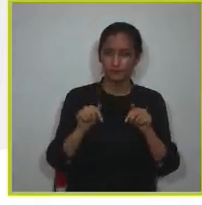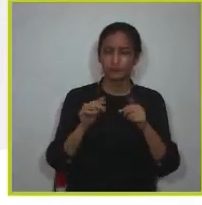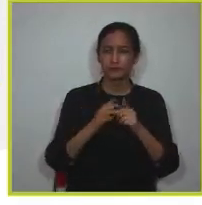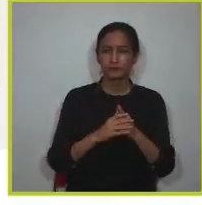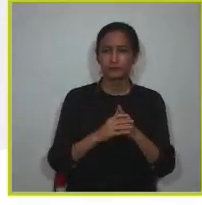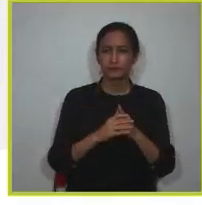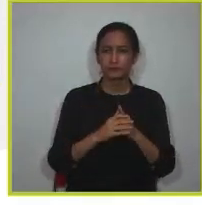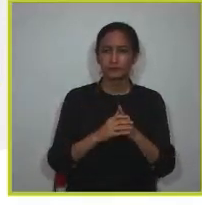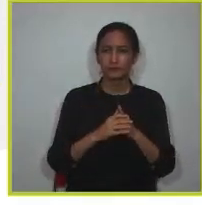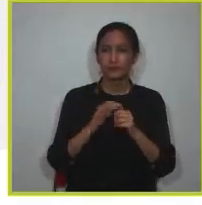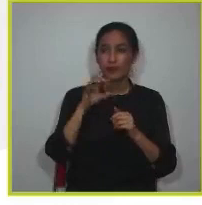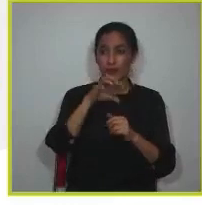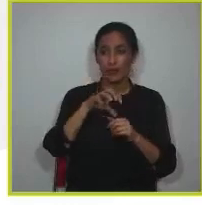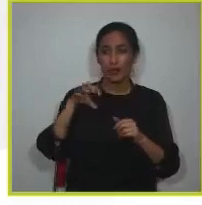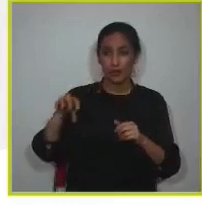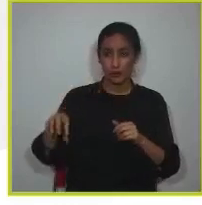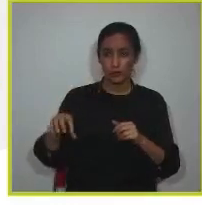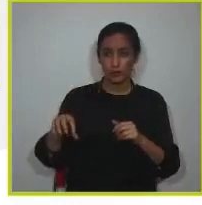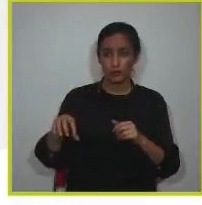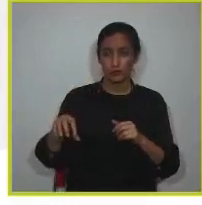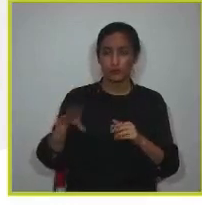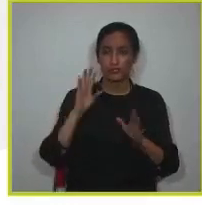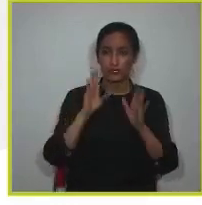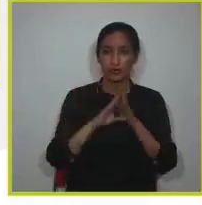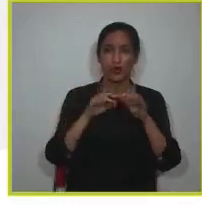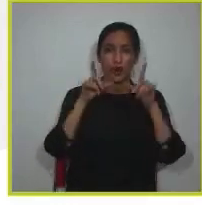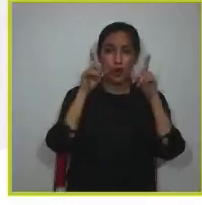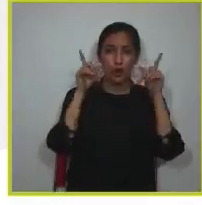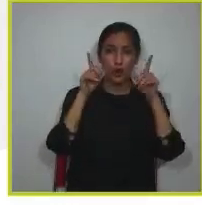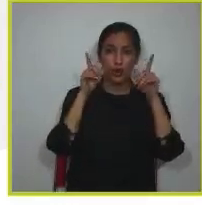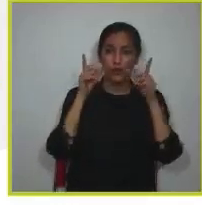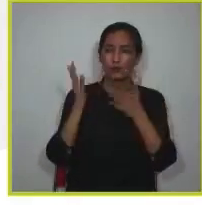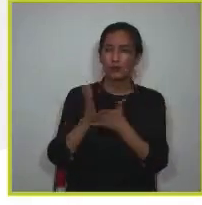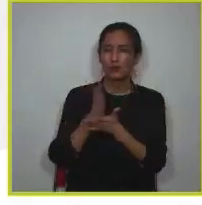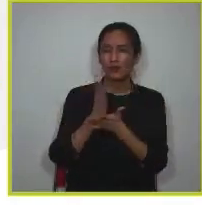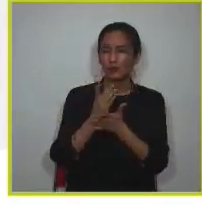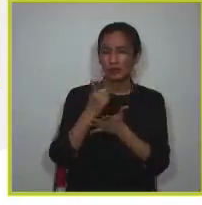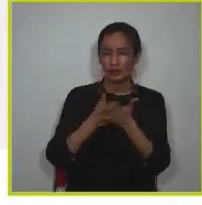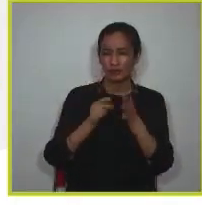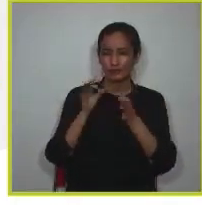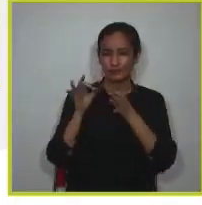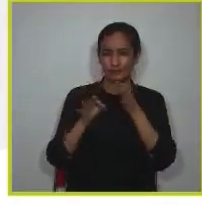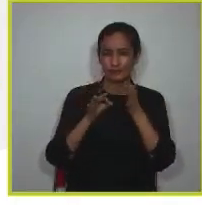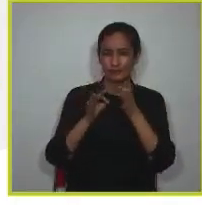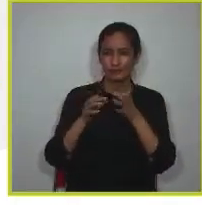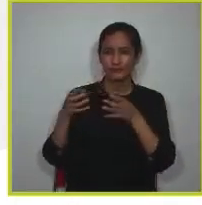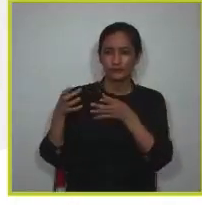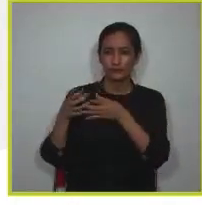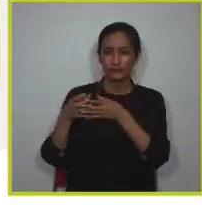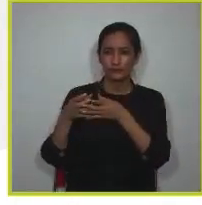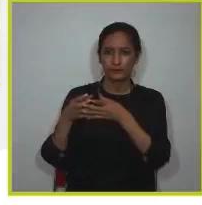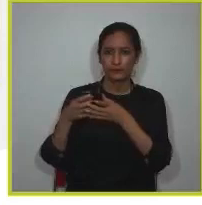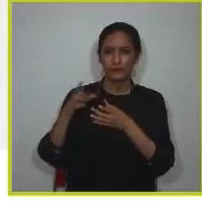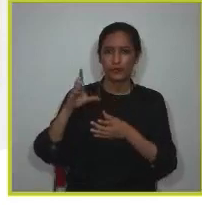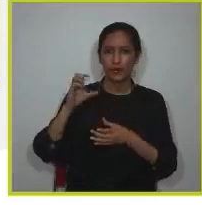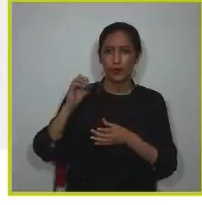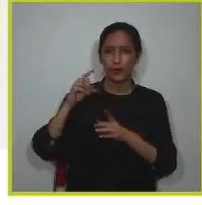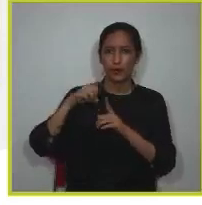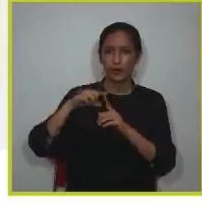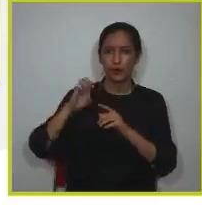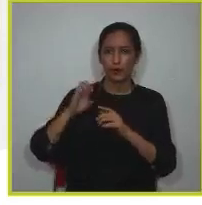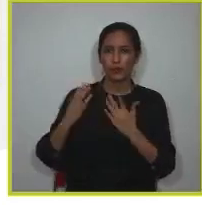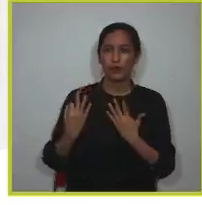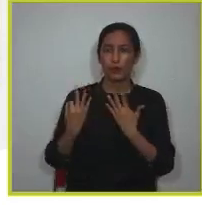en estas dos regiones no en el caso de Loreto específicamente el lote ocho que es